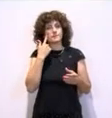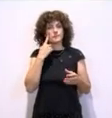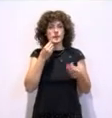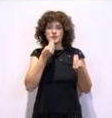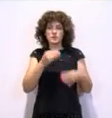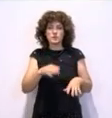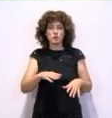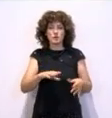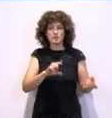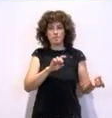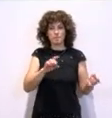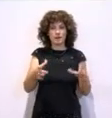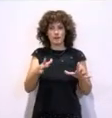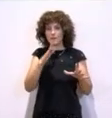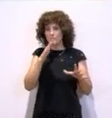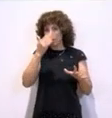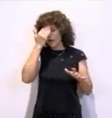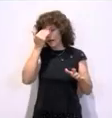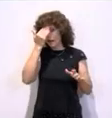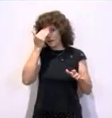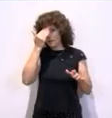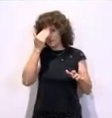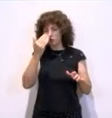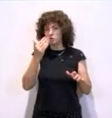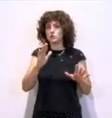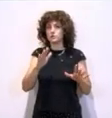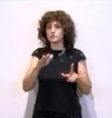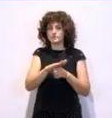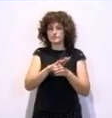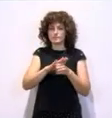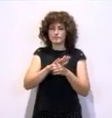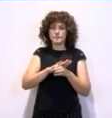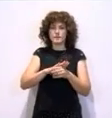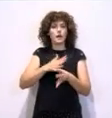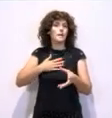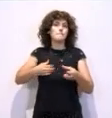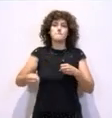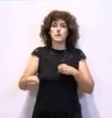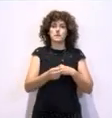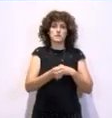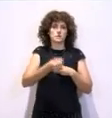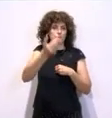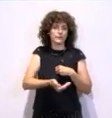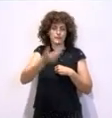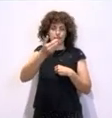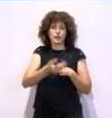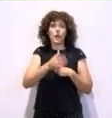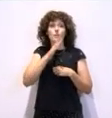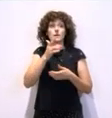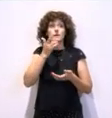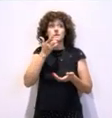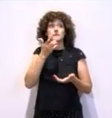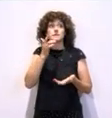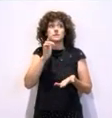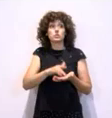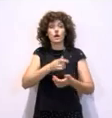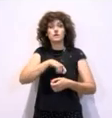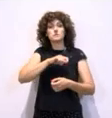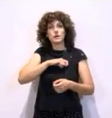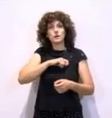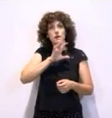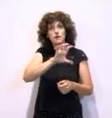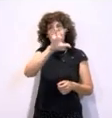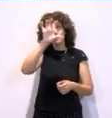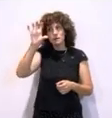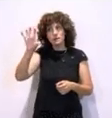porque creo que en el ámbito de la memoria la empatía es fundamental. Y si lugares distintos de España con historias parecidas pueden llegar a